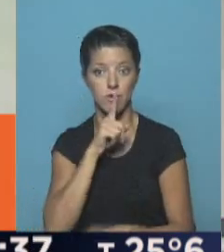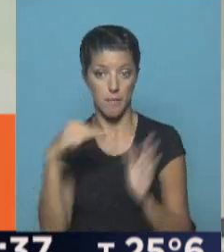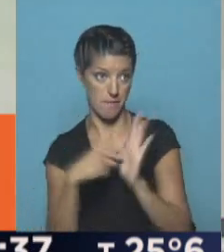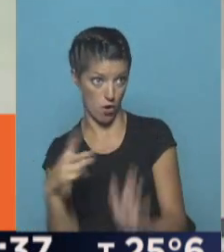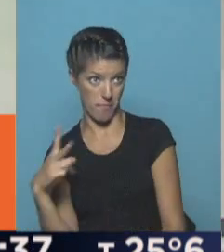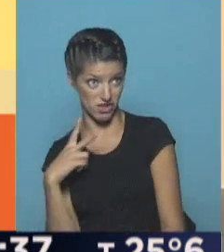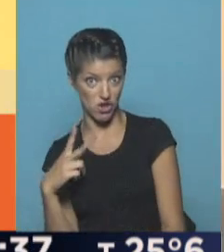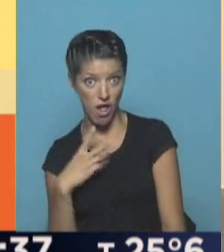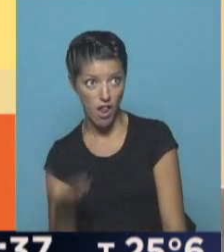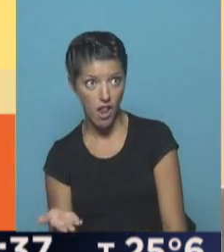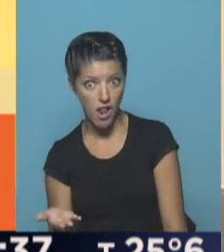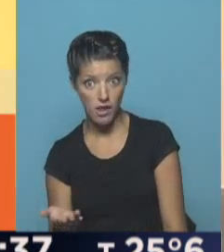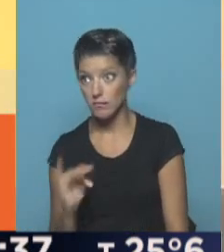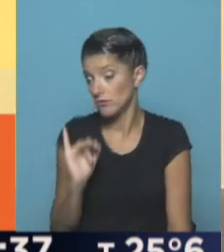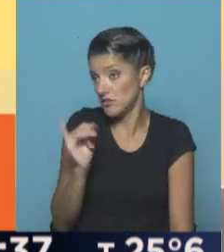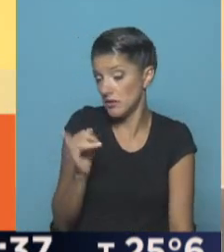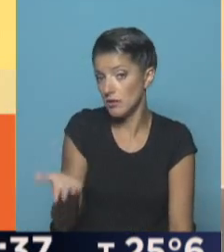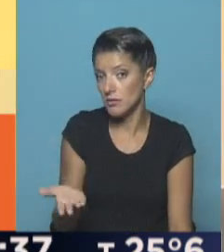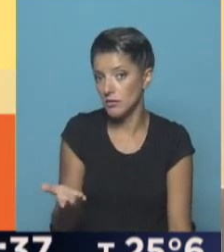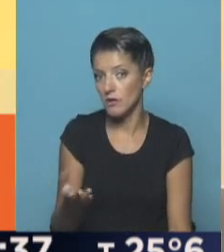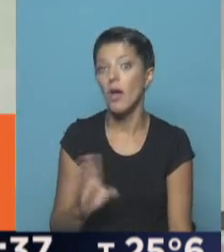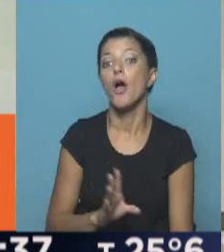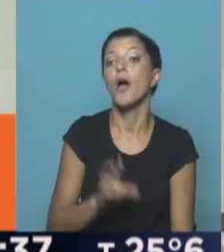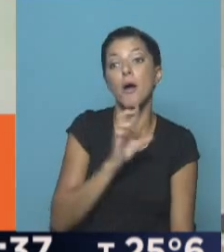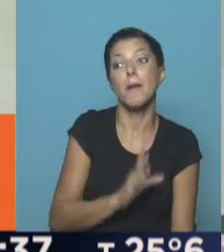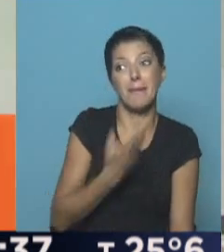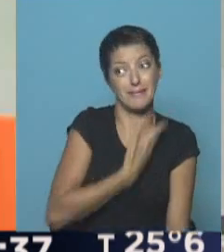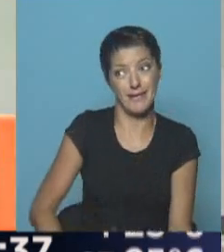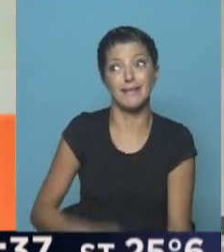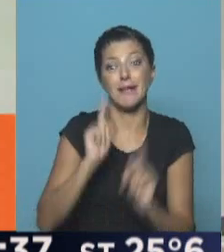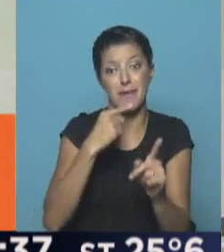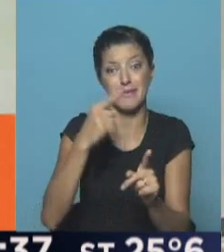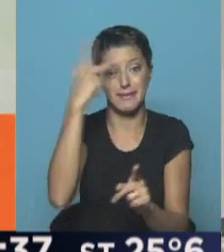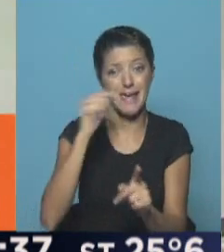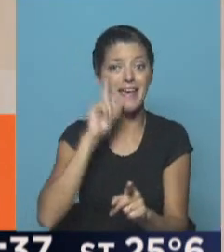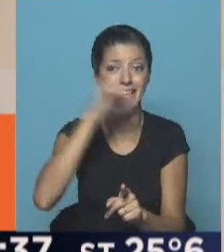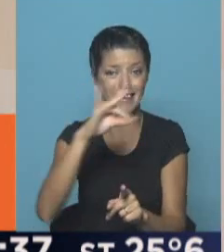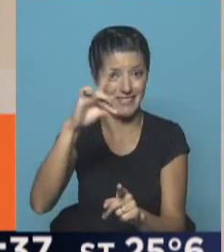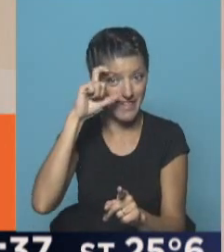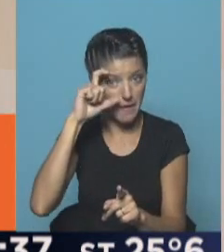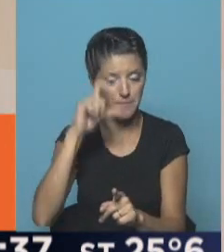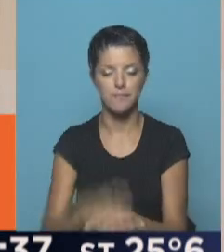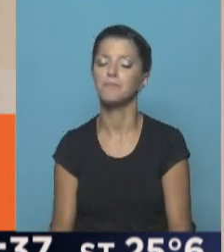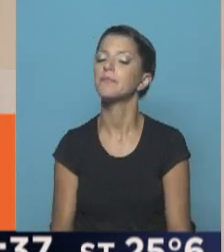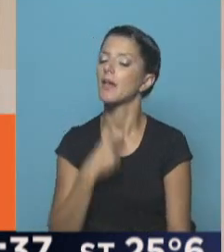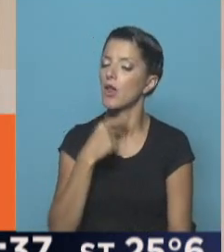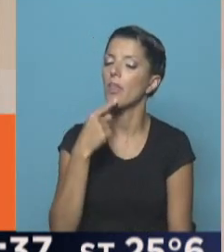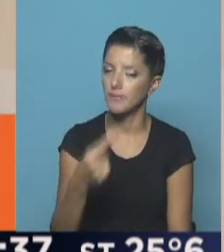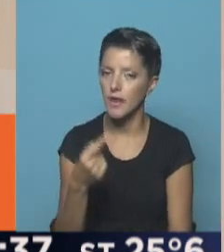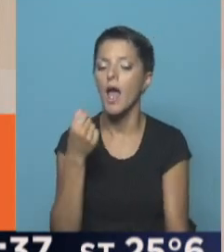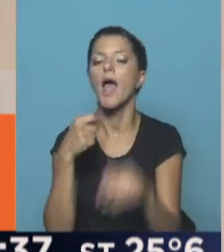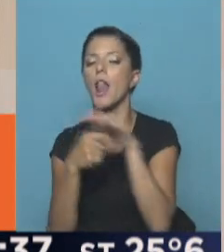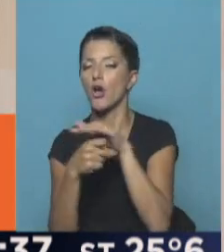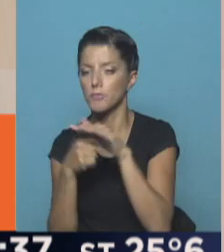millonario. Sí. Bueno, Putin también, y sin Putin embargo... También. La corrupción, quiero decir que es un fenómeno muy extendido en